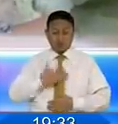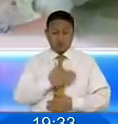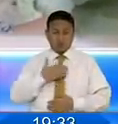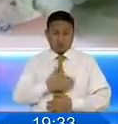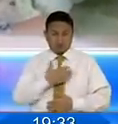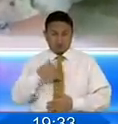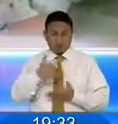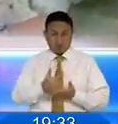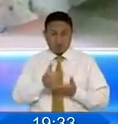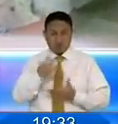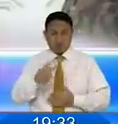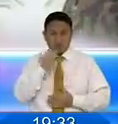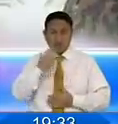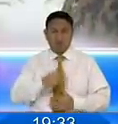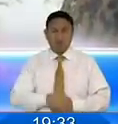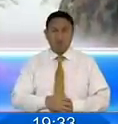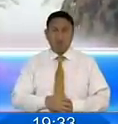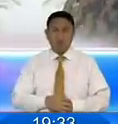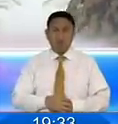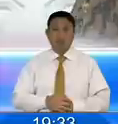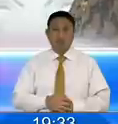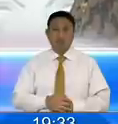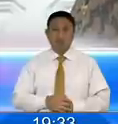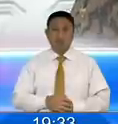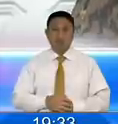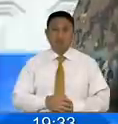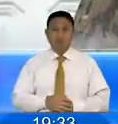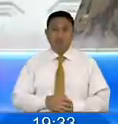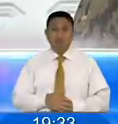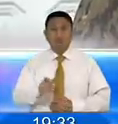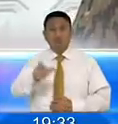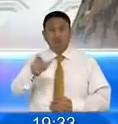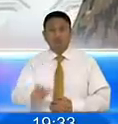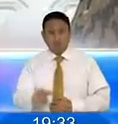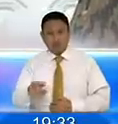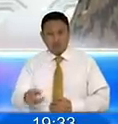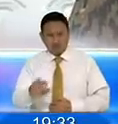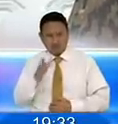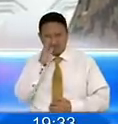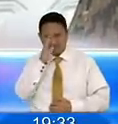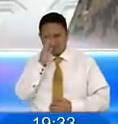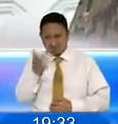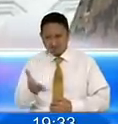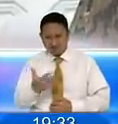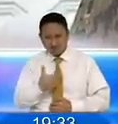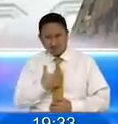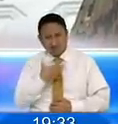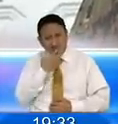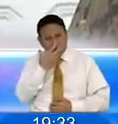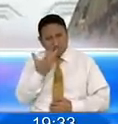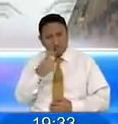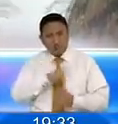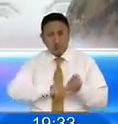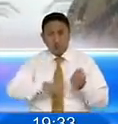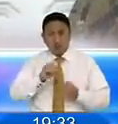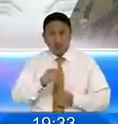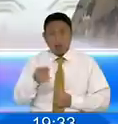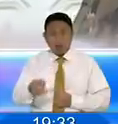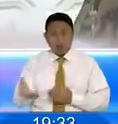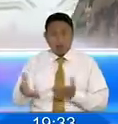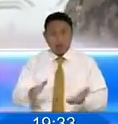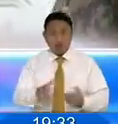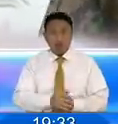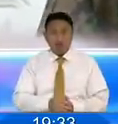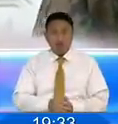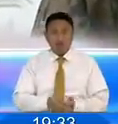en la respiración. Juega con la vida de las personas. Eso me indigna a mí. Que a mi hermano le mate. Me indigna lo